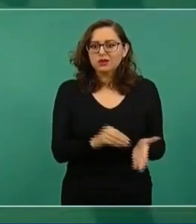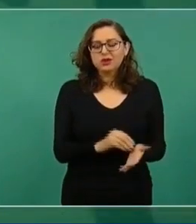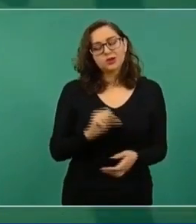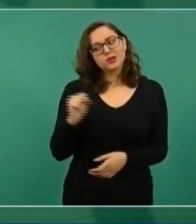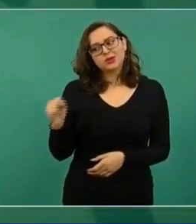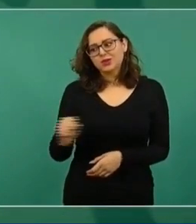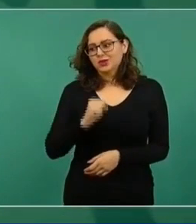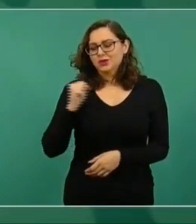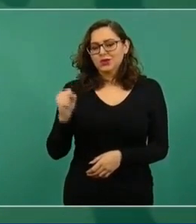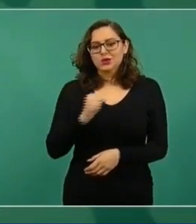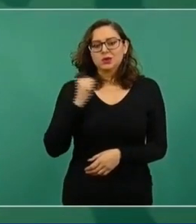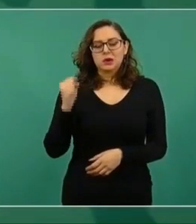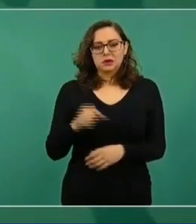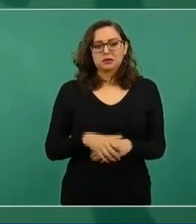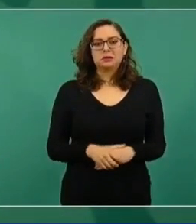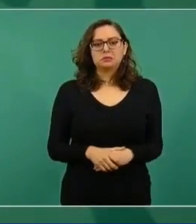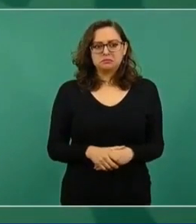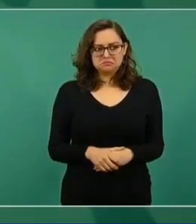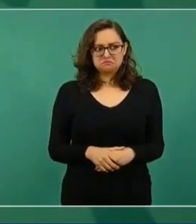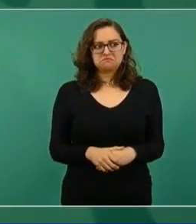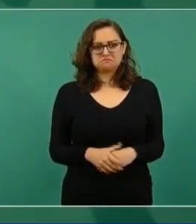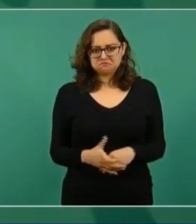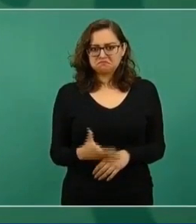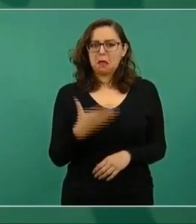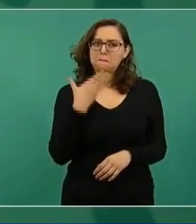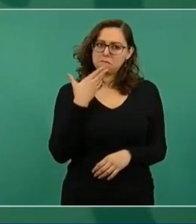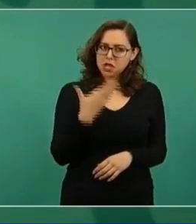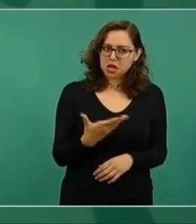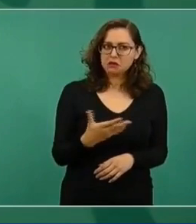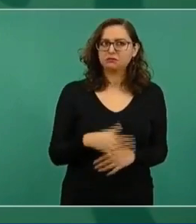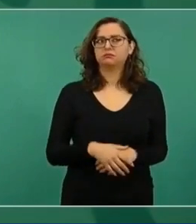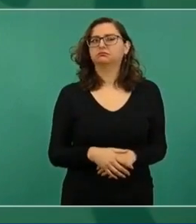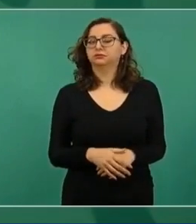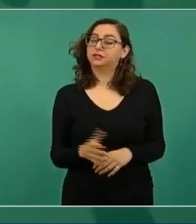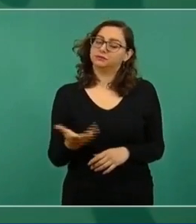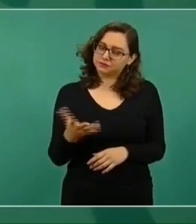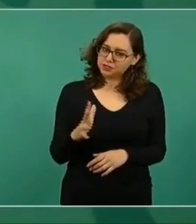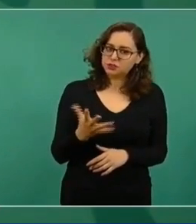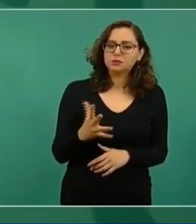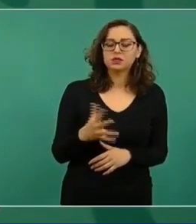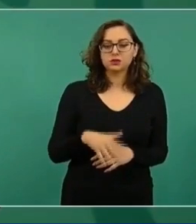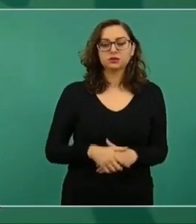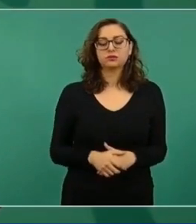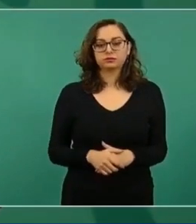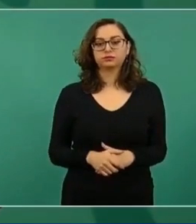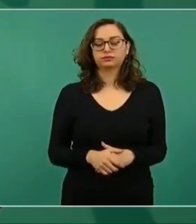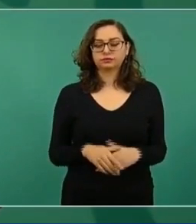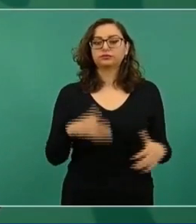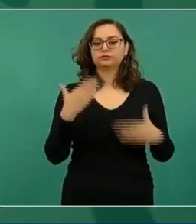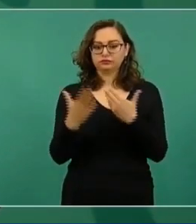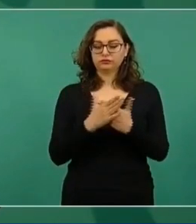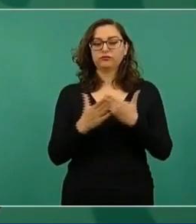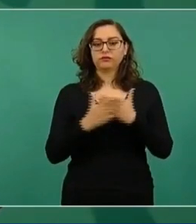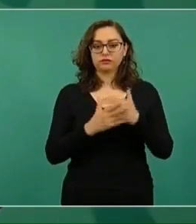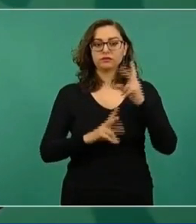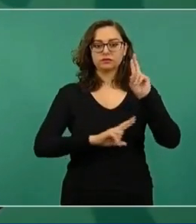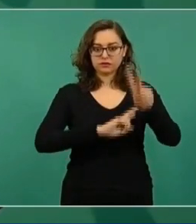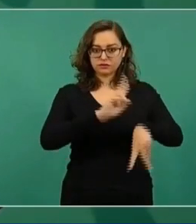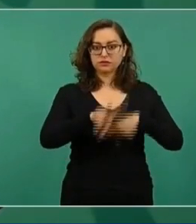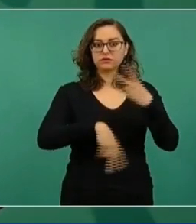bien o menos mal. y me toca ir a ver los